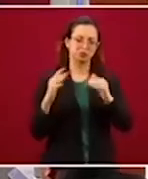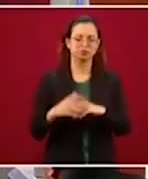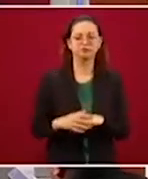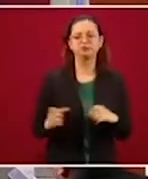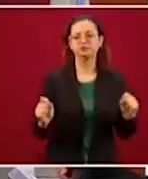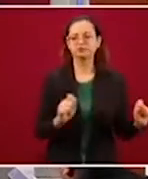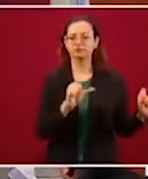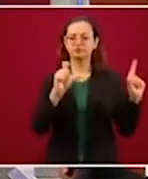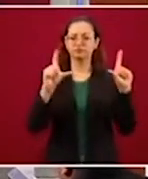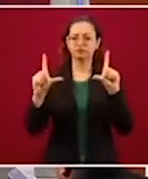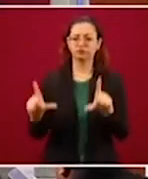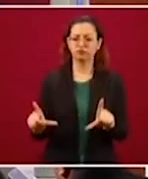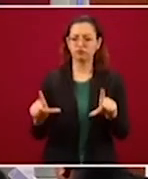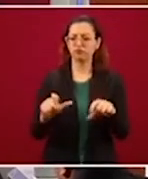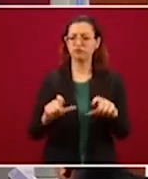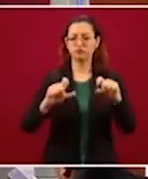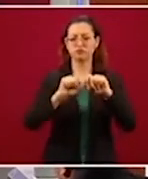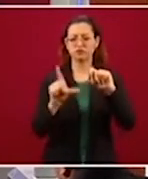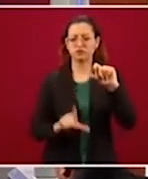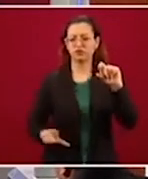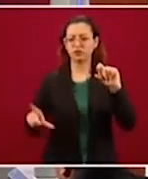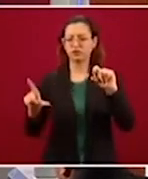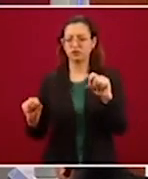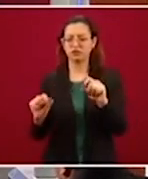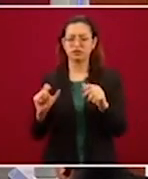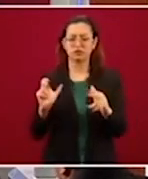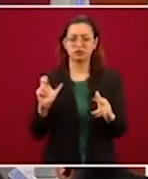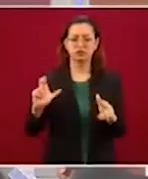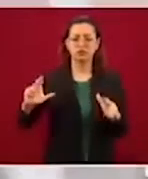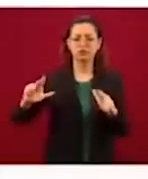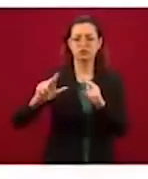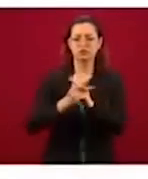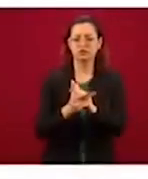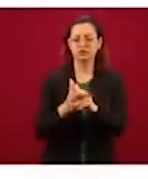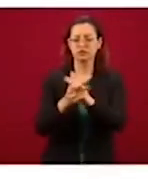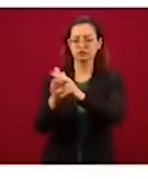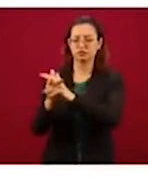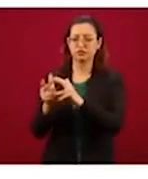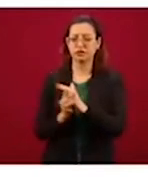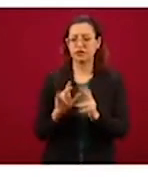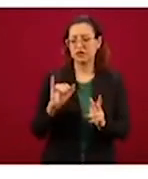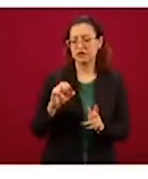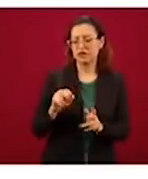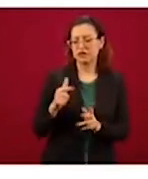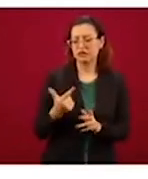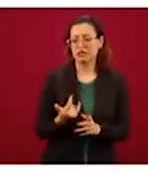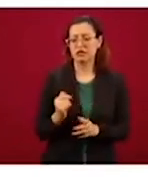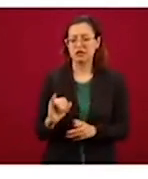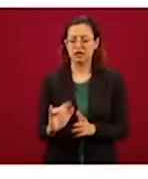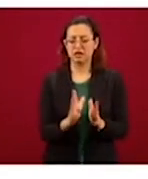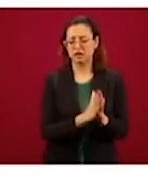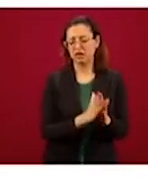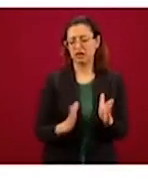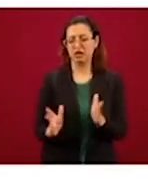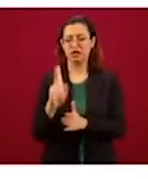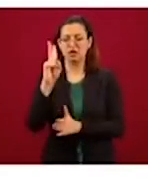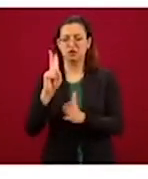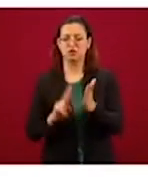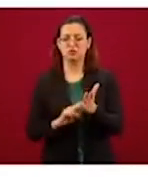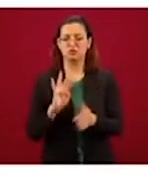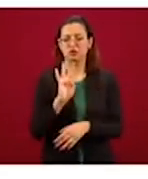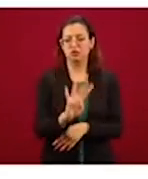es homicidio a nivel nacional con datos del inegi este es el primer semestre de 2019